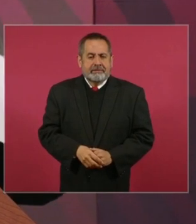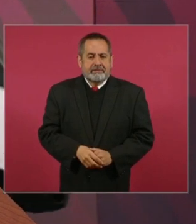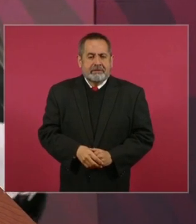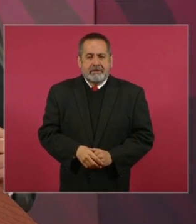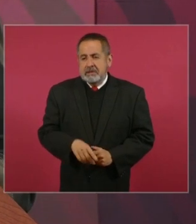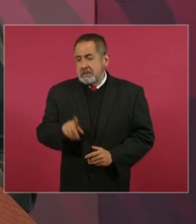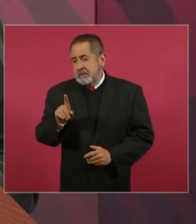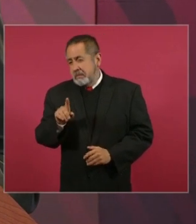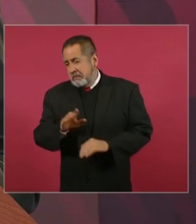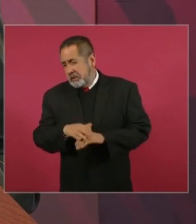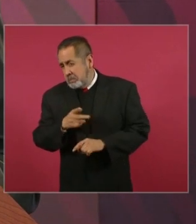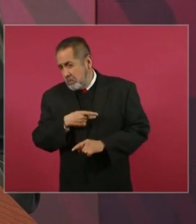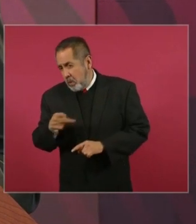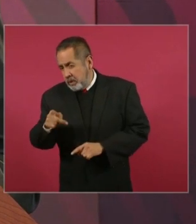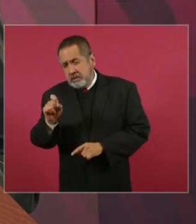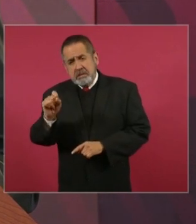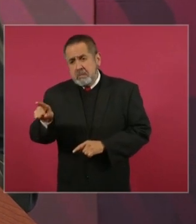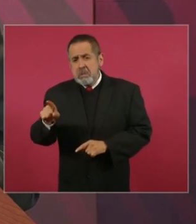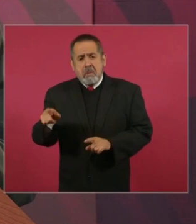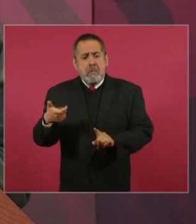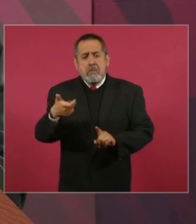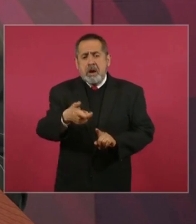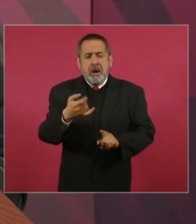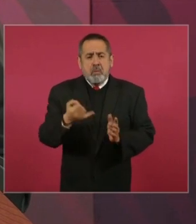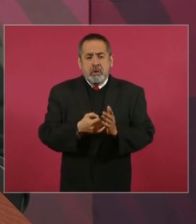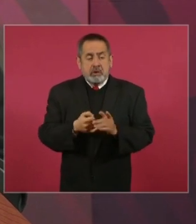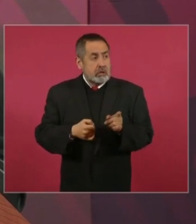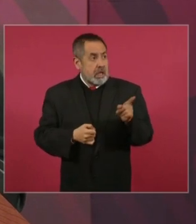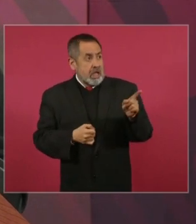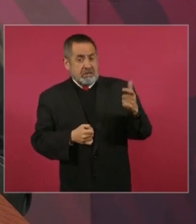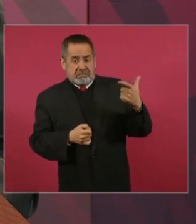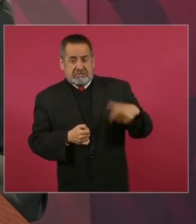Hasta el más pobre. Y a estos